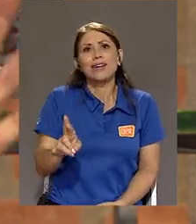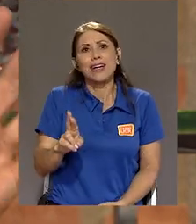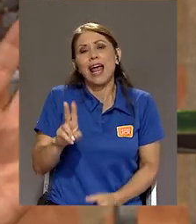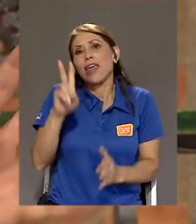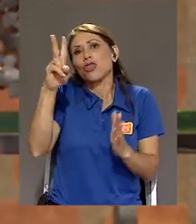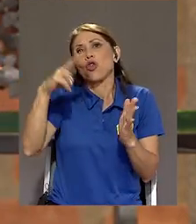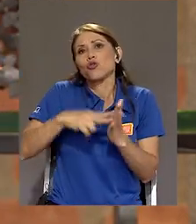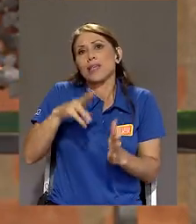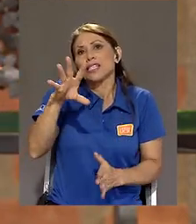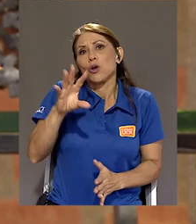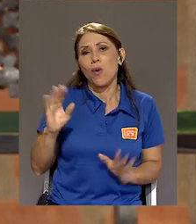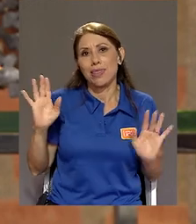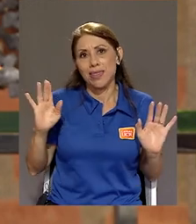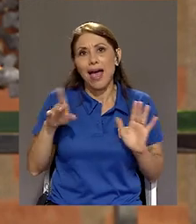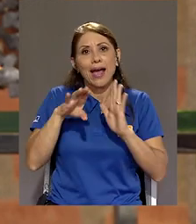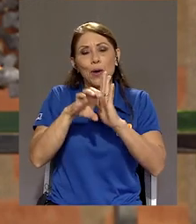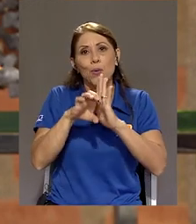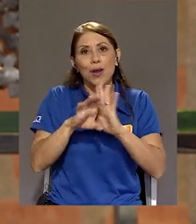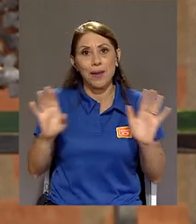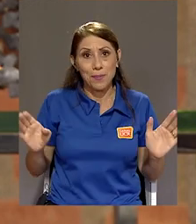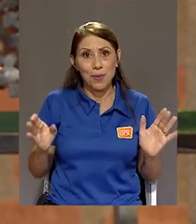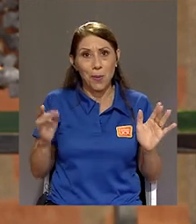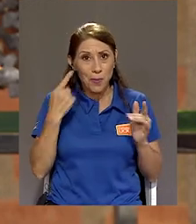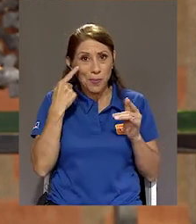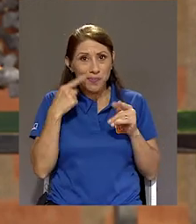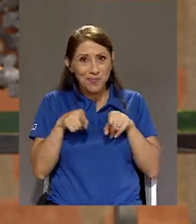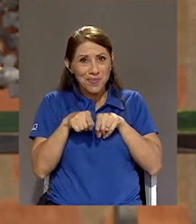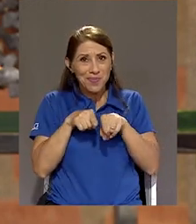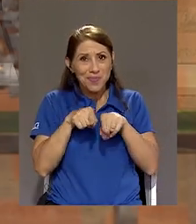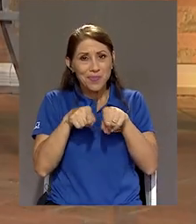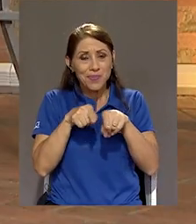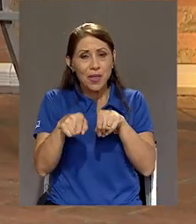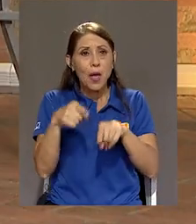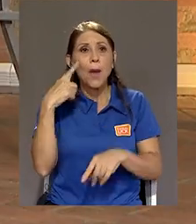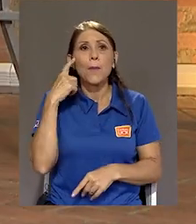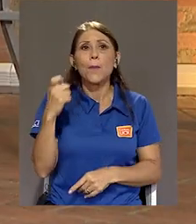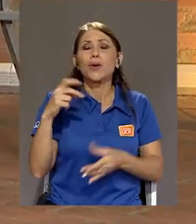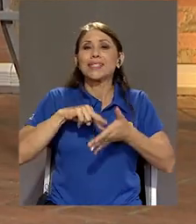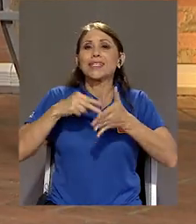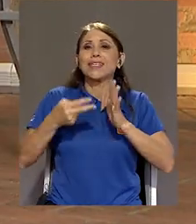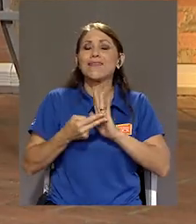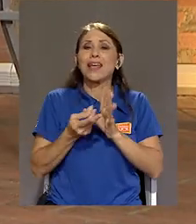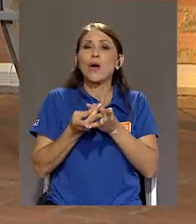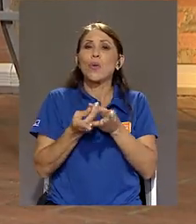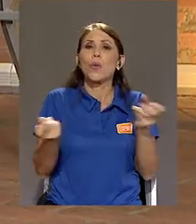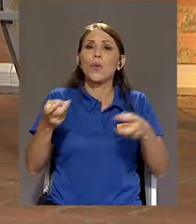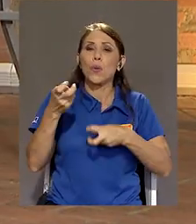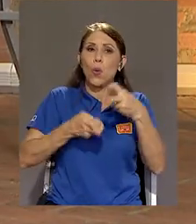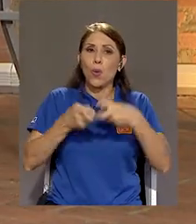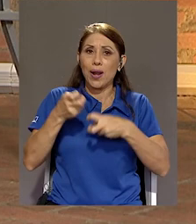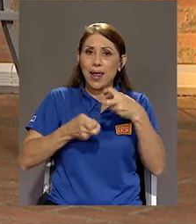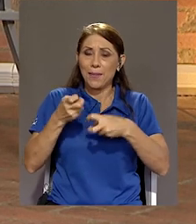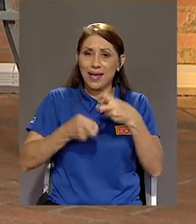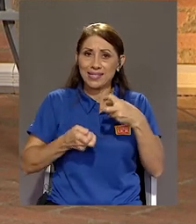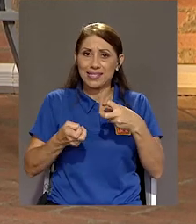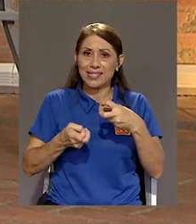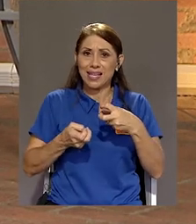para ponerle algún ejemplo o un paralelismo, porque se trata de resolver problemas que nos hagan